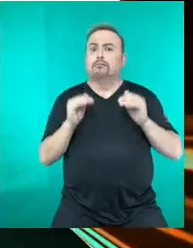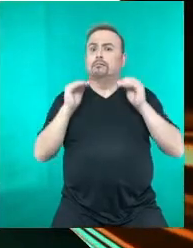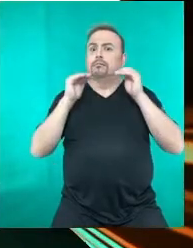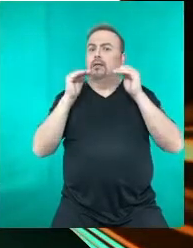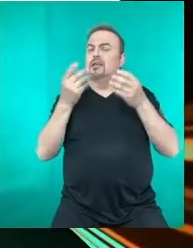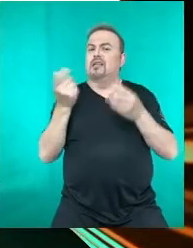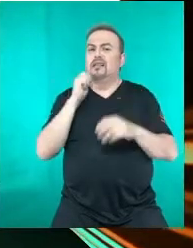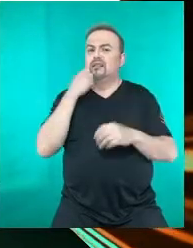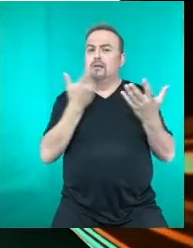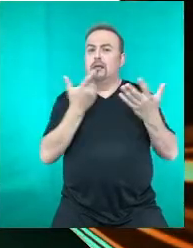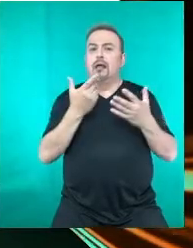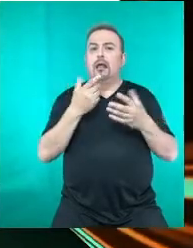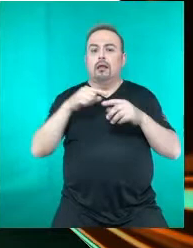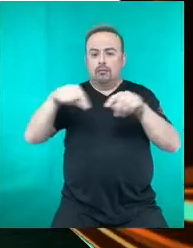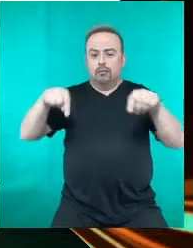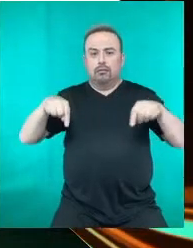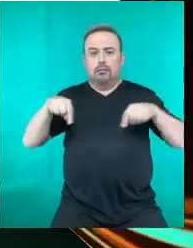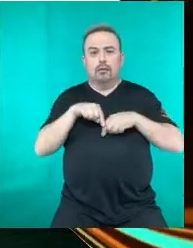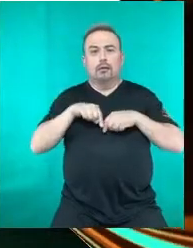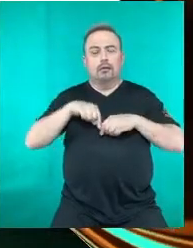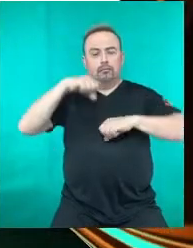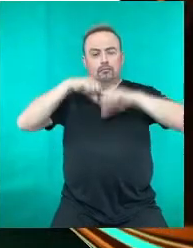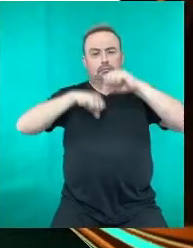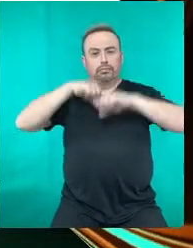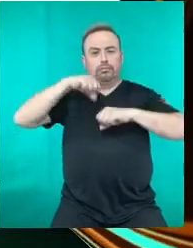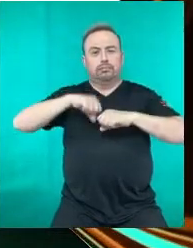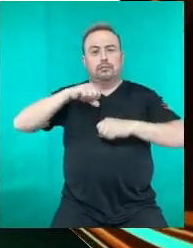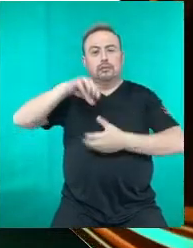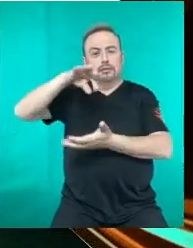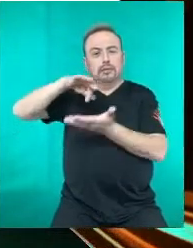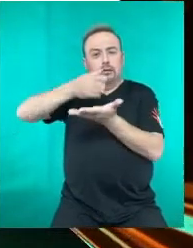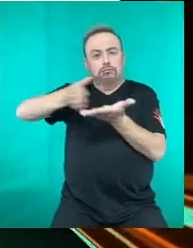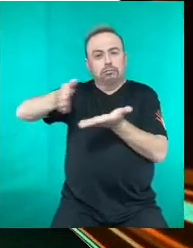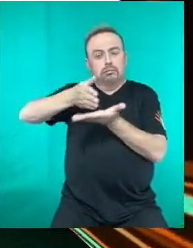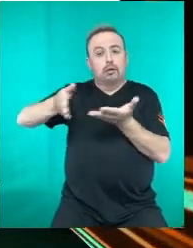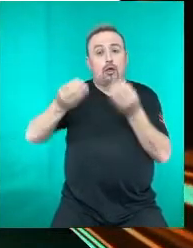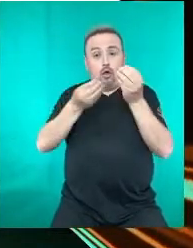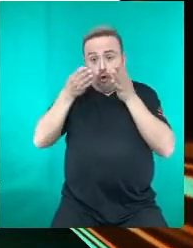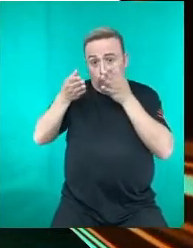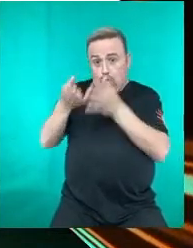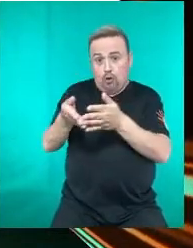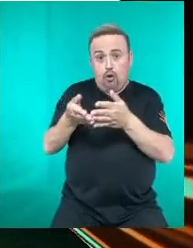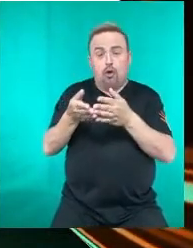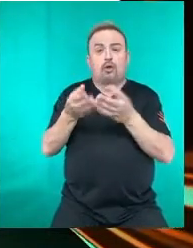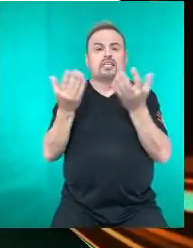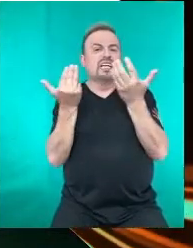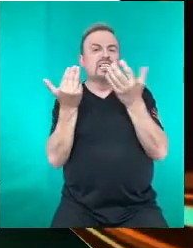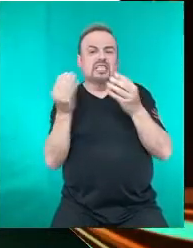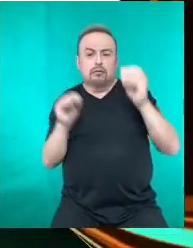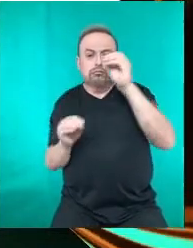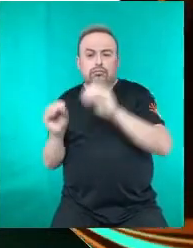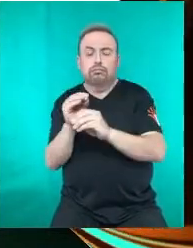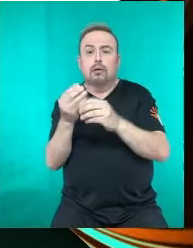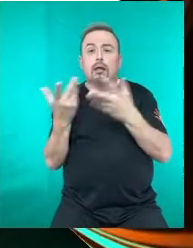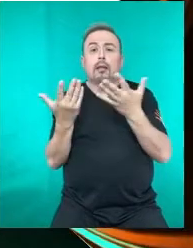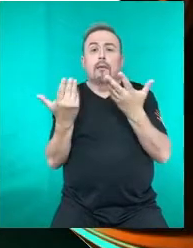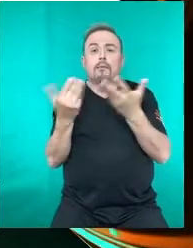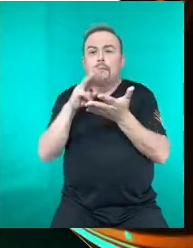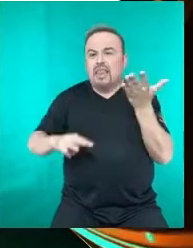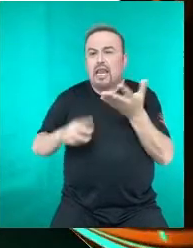una planta desaladora, para que vayamos enfocándonos hacia el equipamiento y los insumos materiales